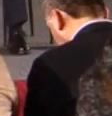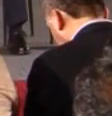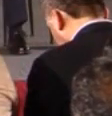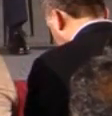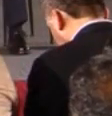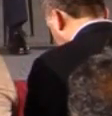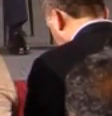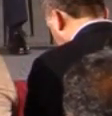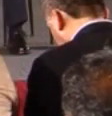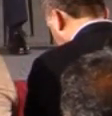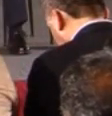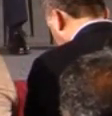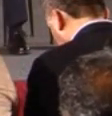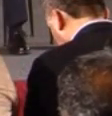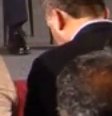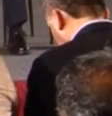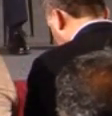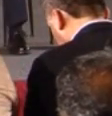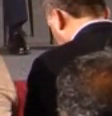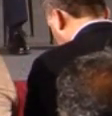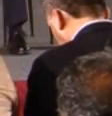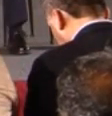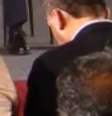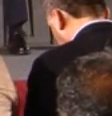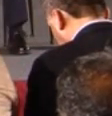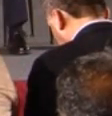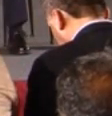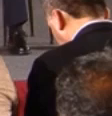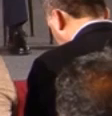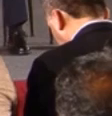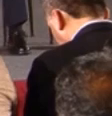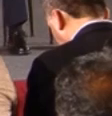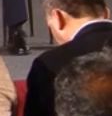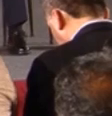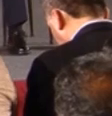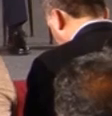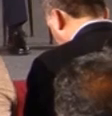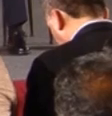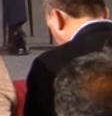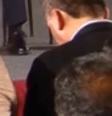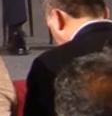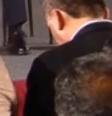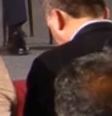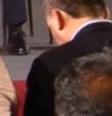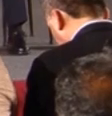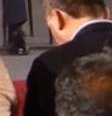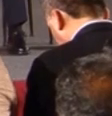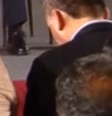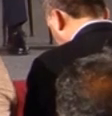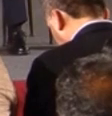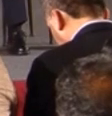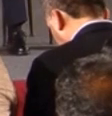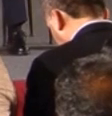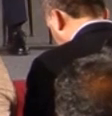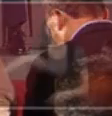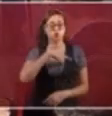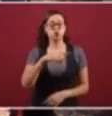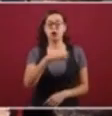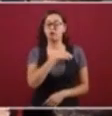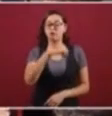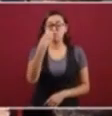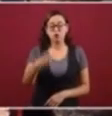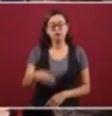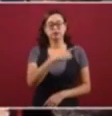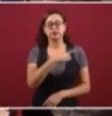que insisto, es la regla de oro de la democracia. Los gobernantes estamos obligados a informar.